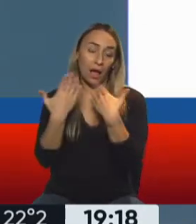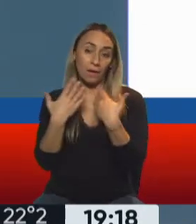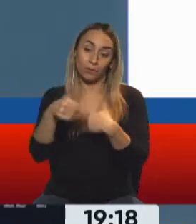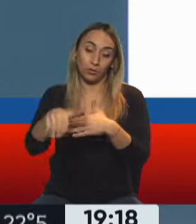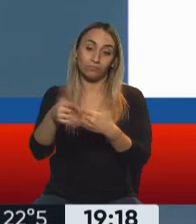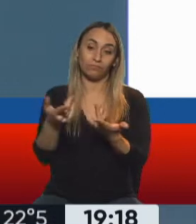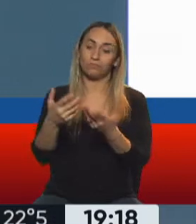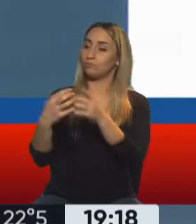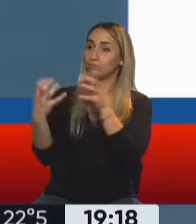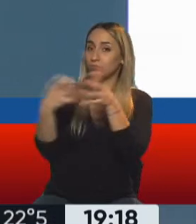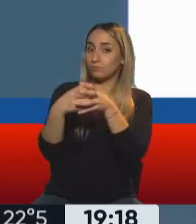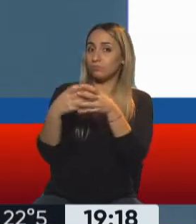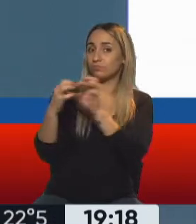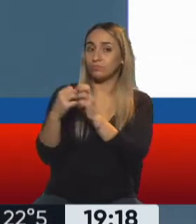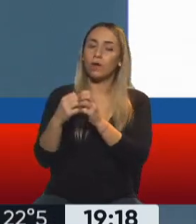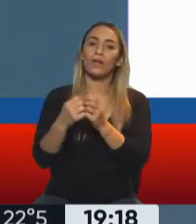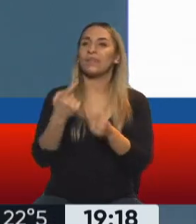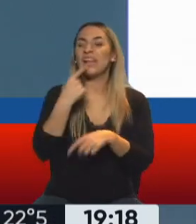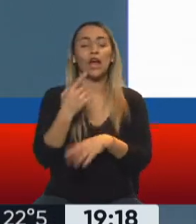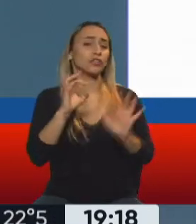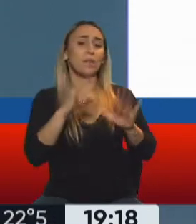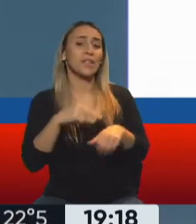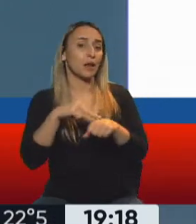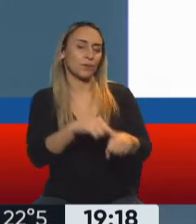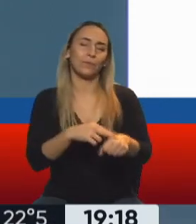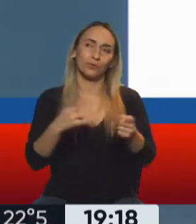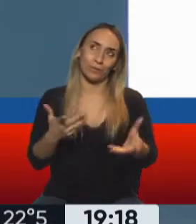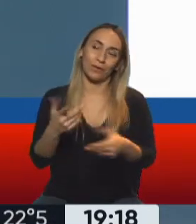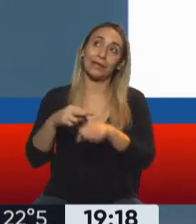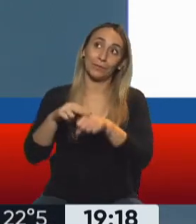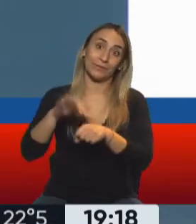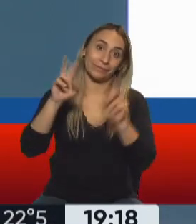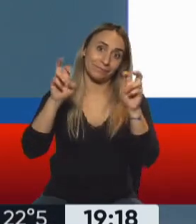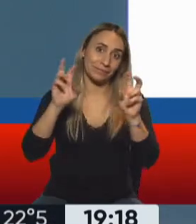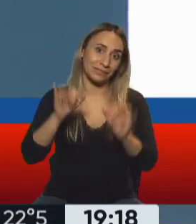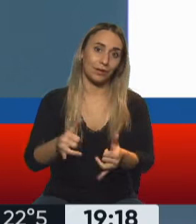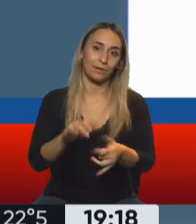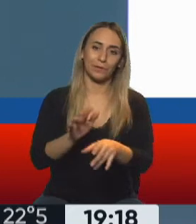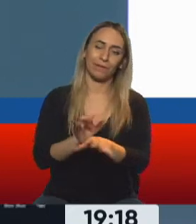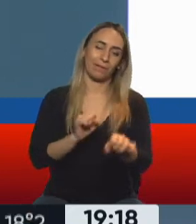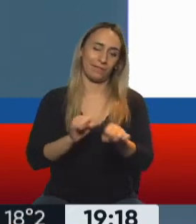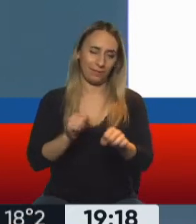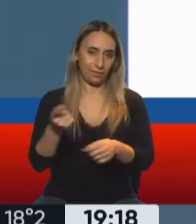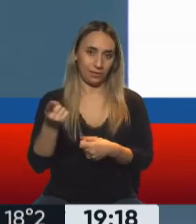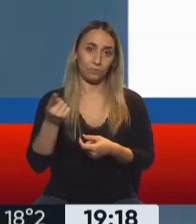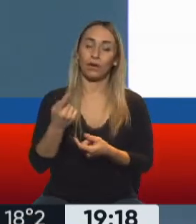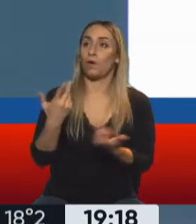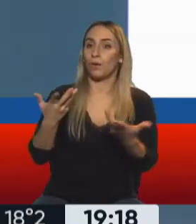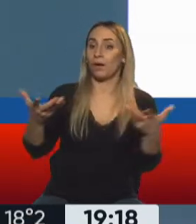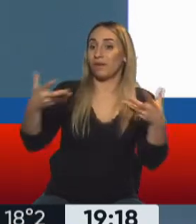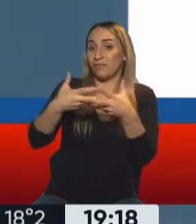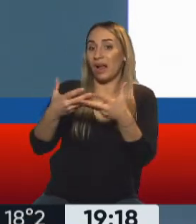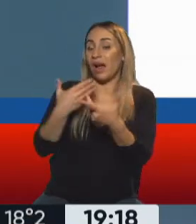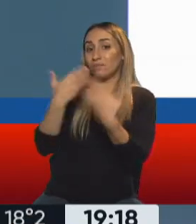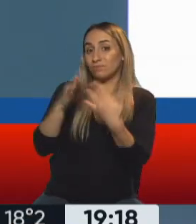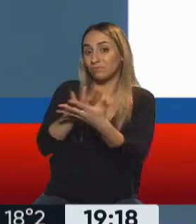discutir, porque uno puede decir, son sugerencias, sí, pero es obvio que si me estás tirando estas sugerencias, luego estas sugerencias, estos consejos van a estar sobre la mesa a la hora de